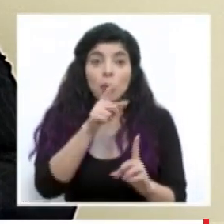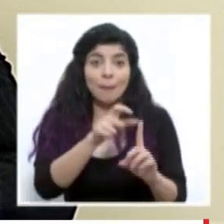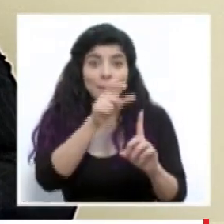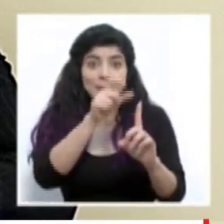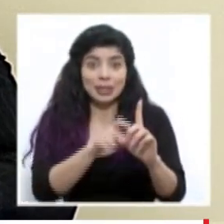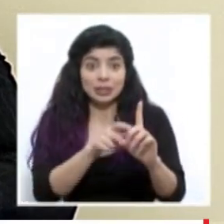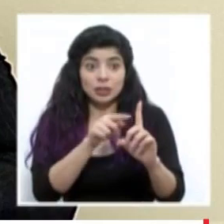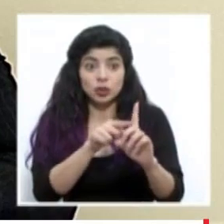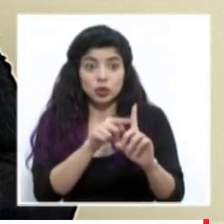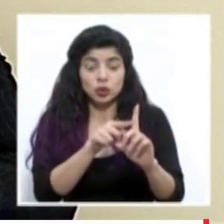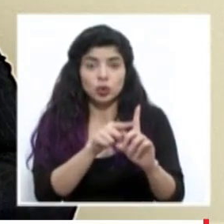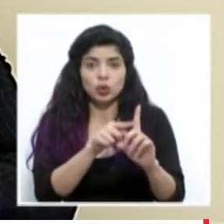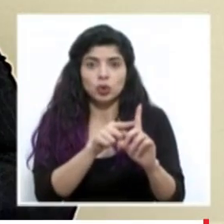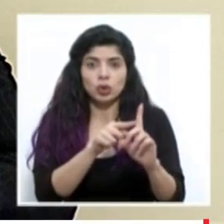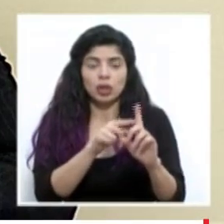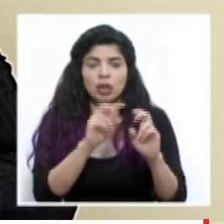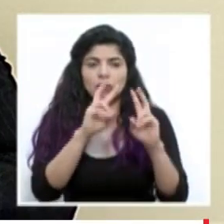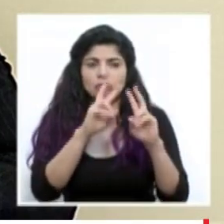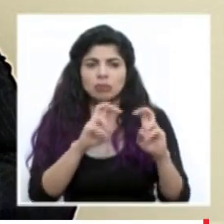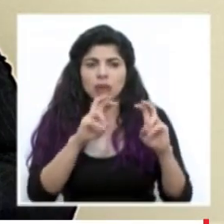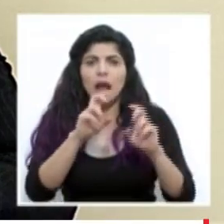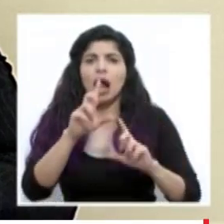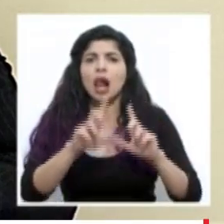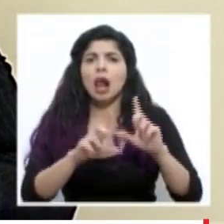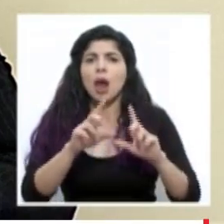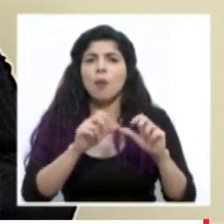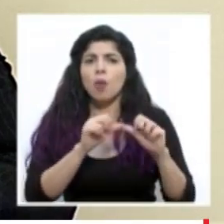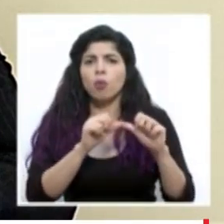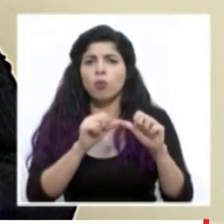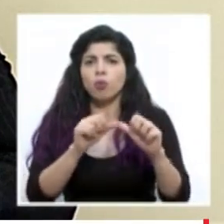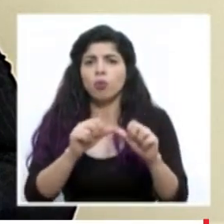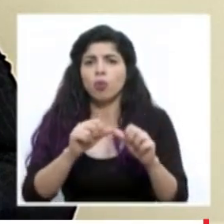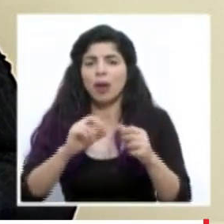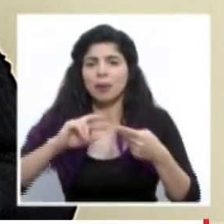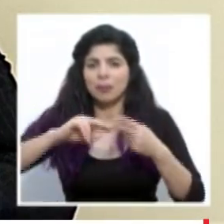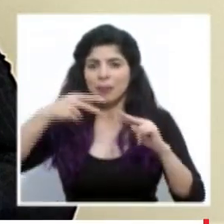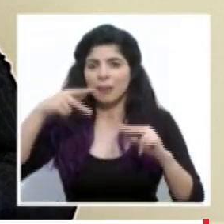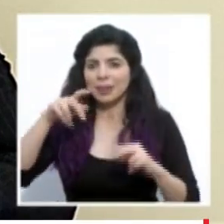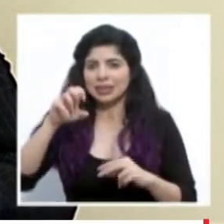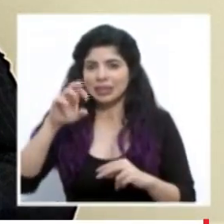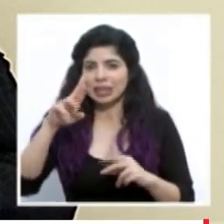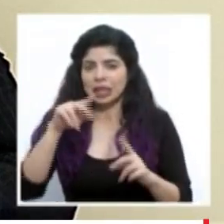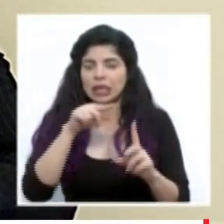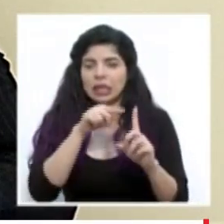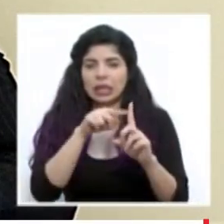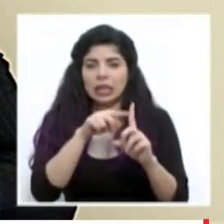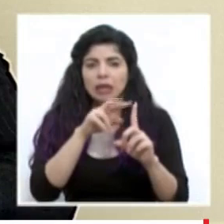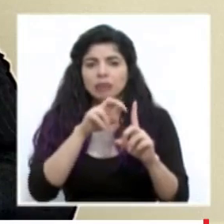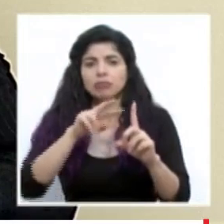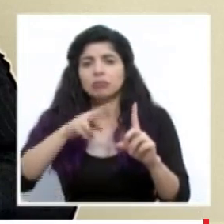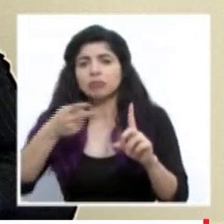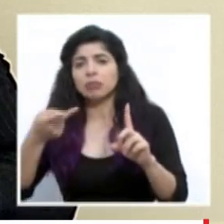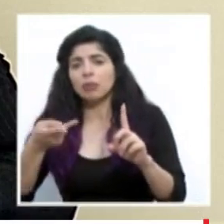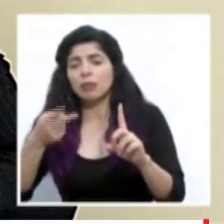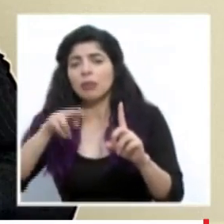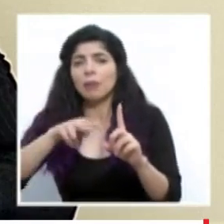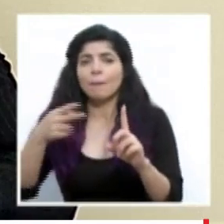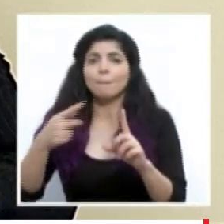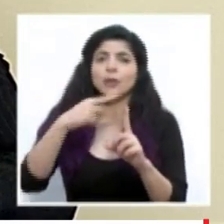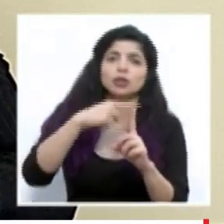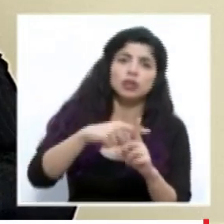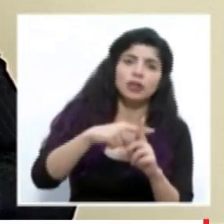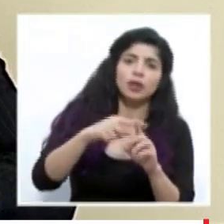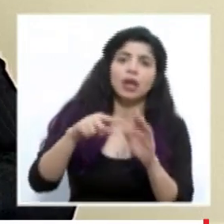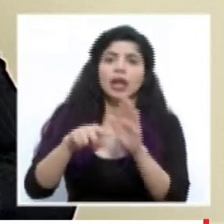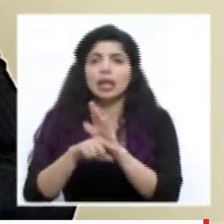persona persista con los análisis de laboratorio por PCR que pueden estar alternando entre positivo y